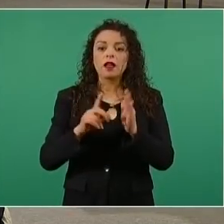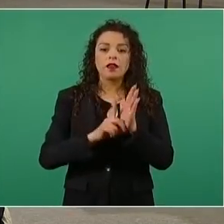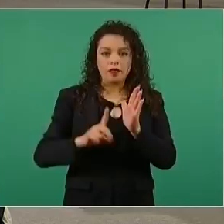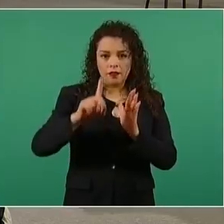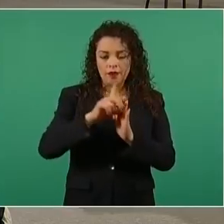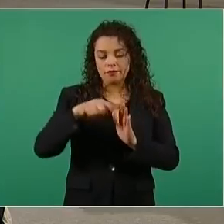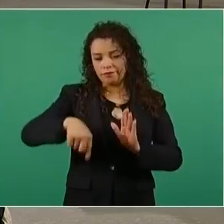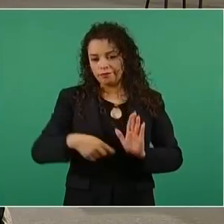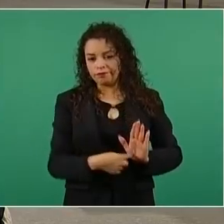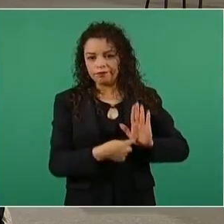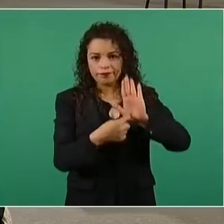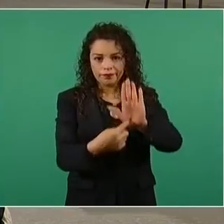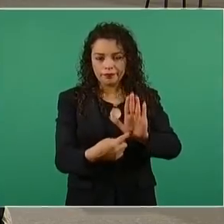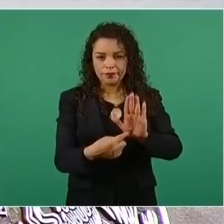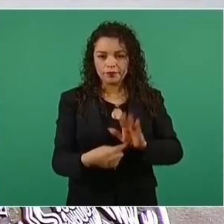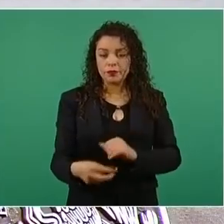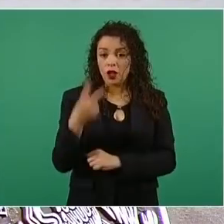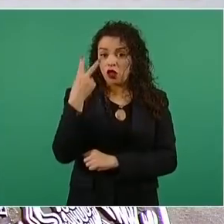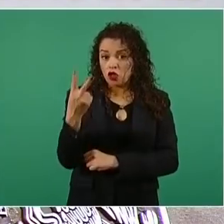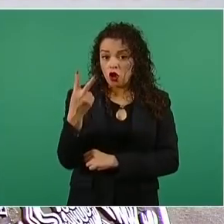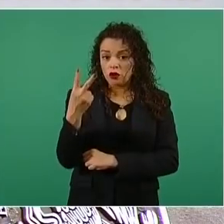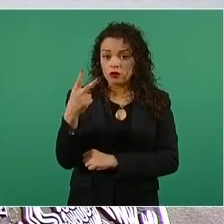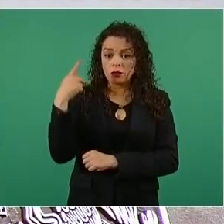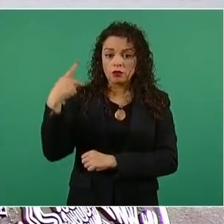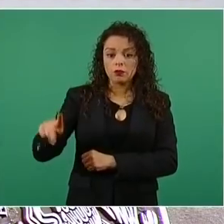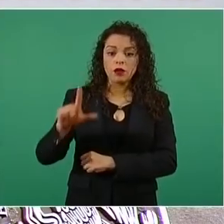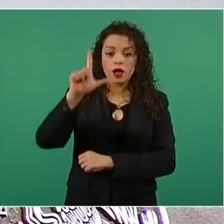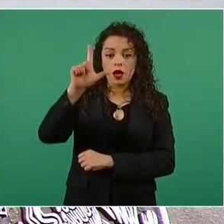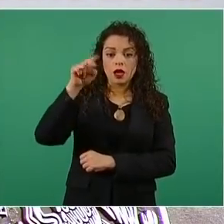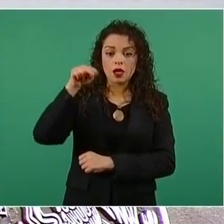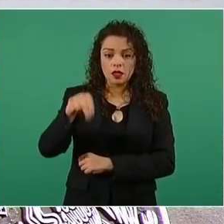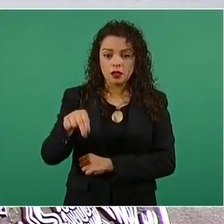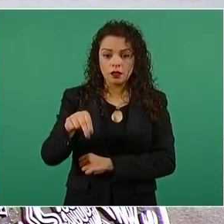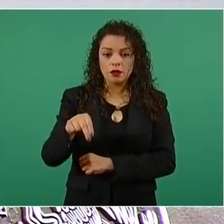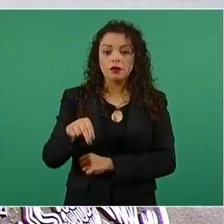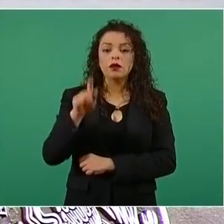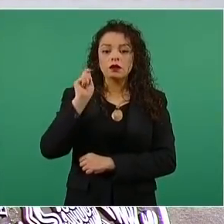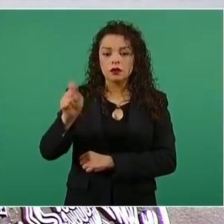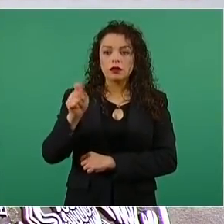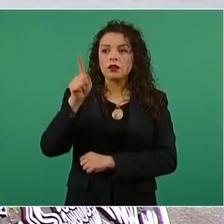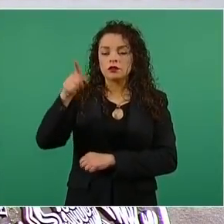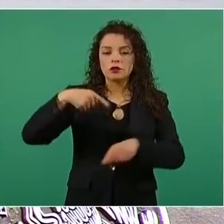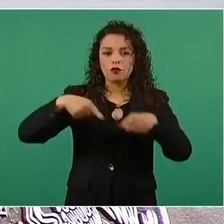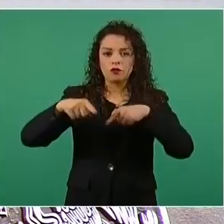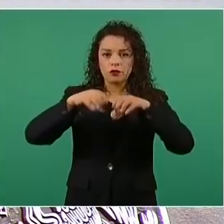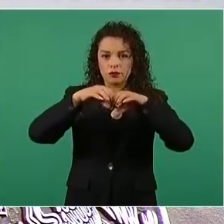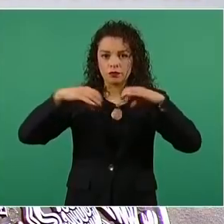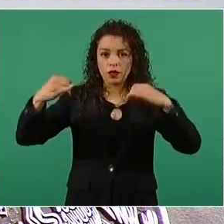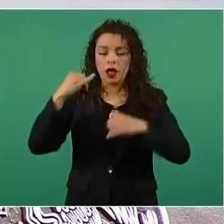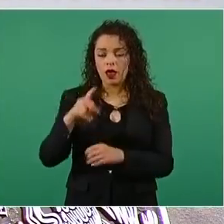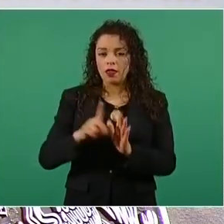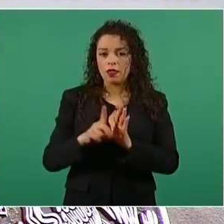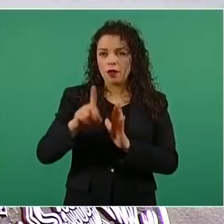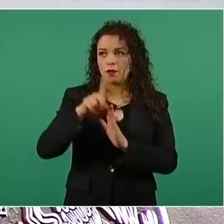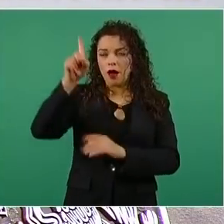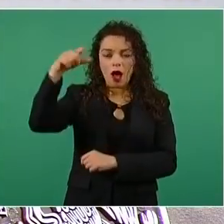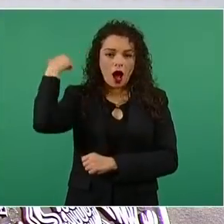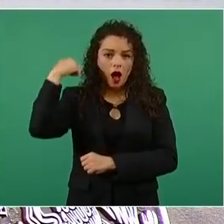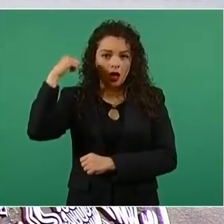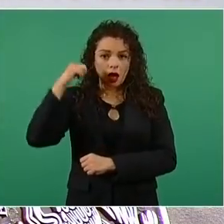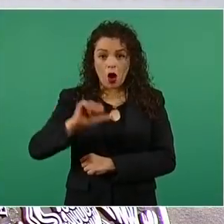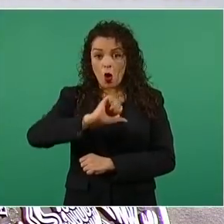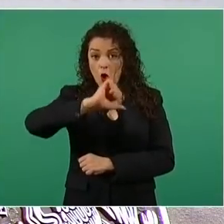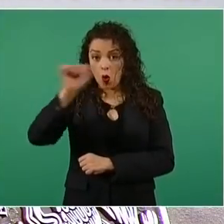presentando. Dos son de Lotería Nacional, que son el Palco y el departamento en Acapulco. Los demás